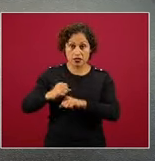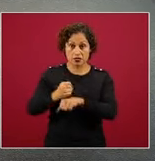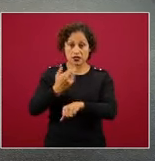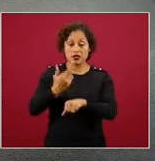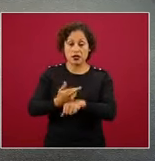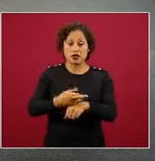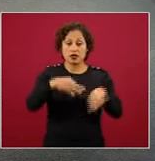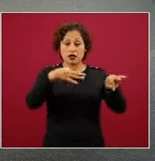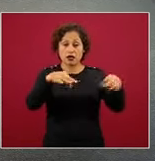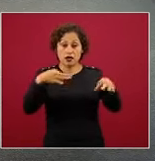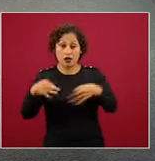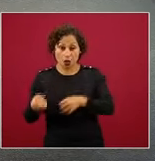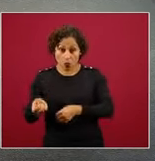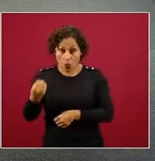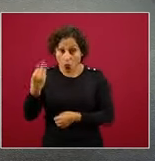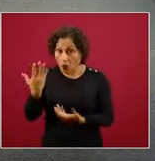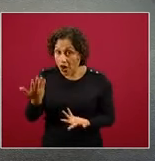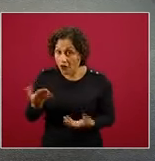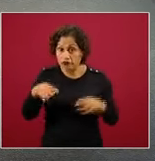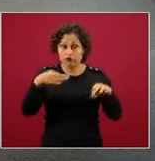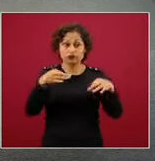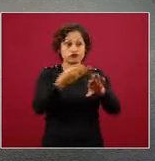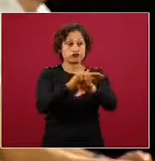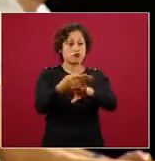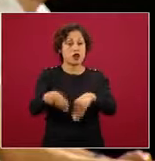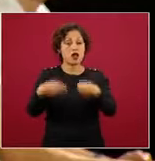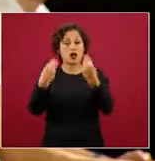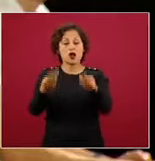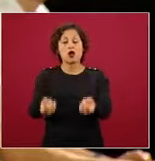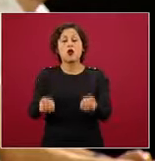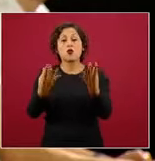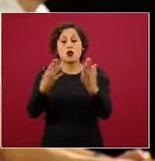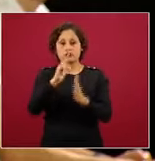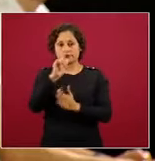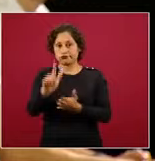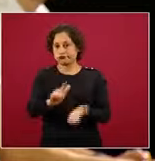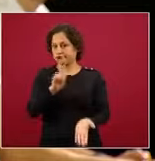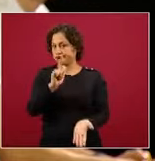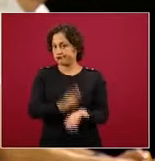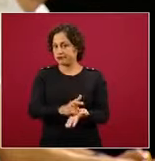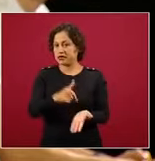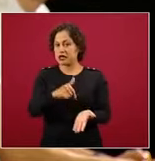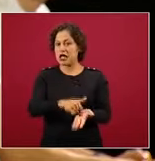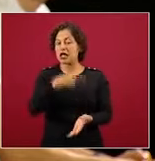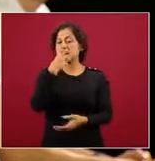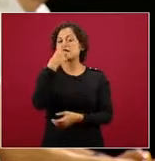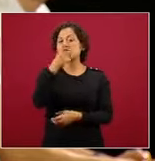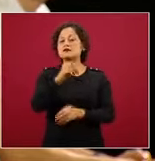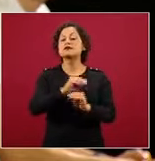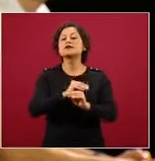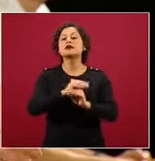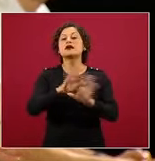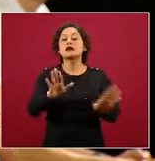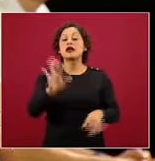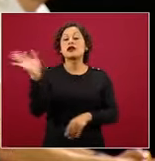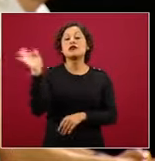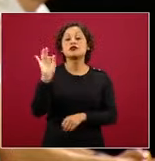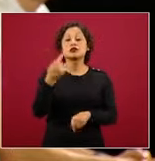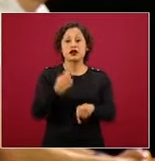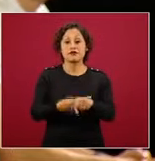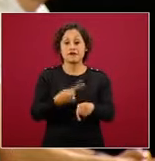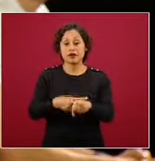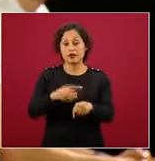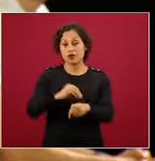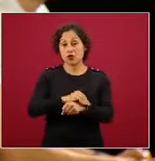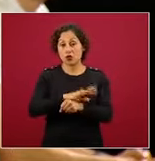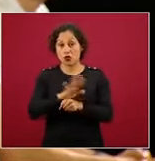cuántos certificados en blanco se entregaron. La ley establece con claridad que en caso de COVID-19 es